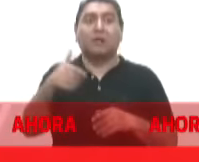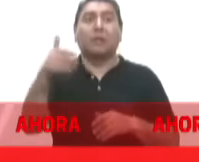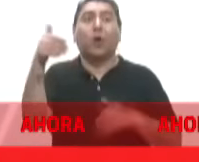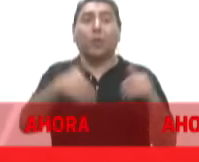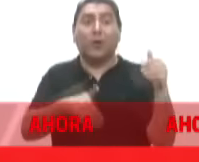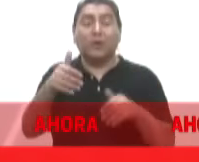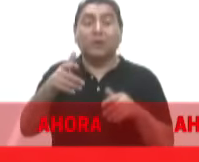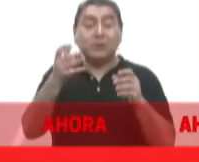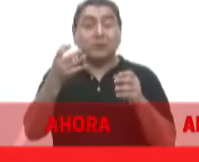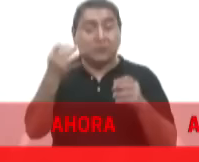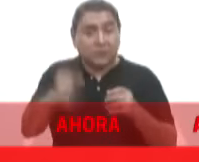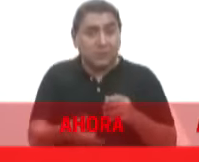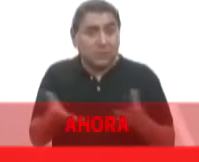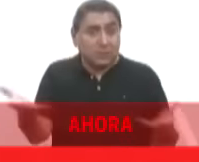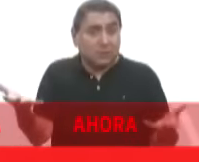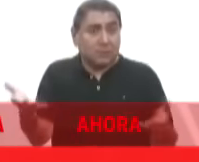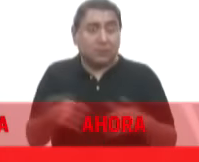Estamos exactamente.